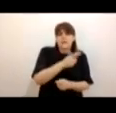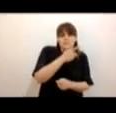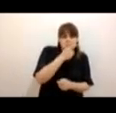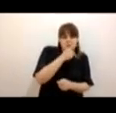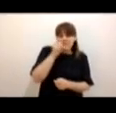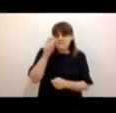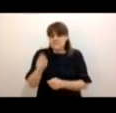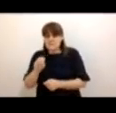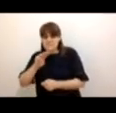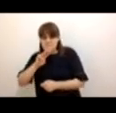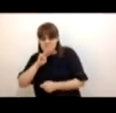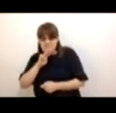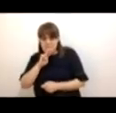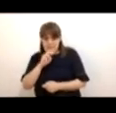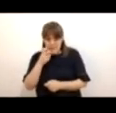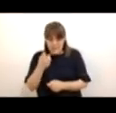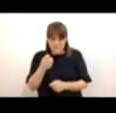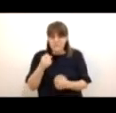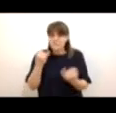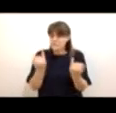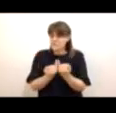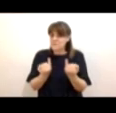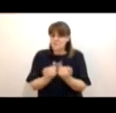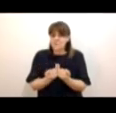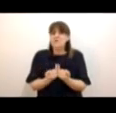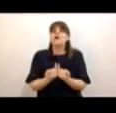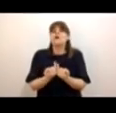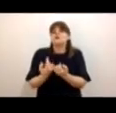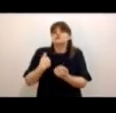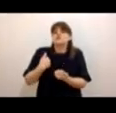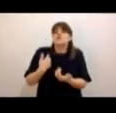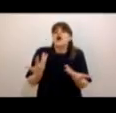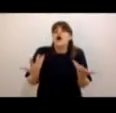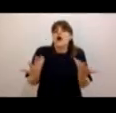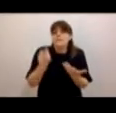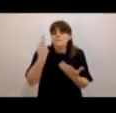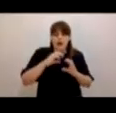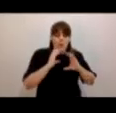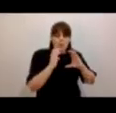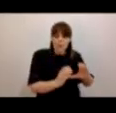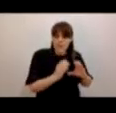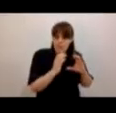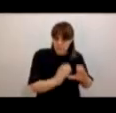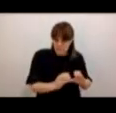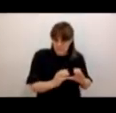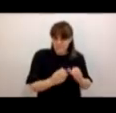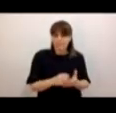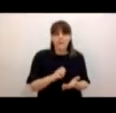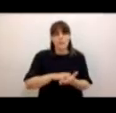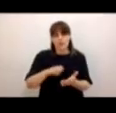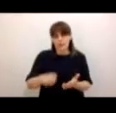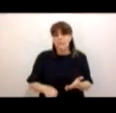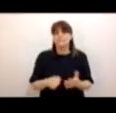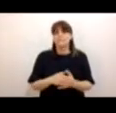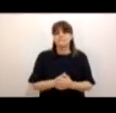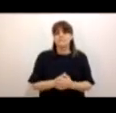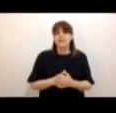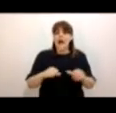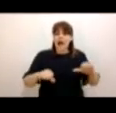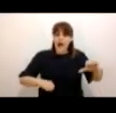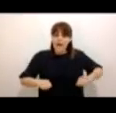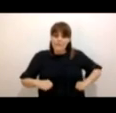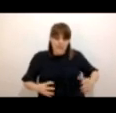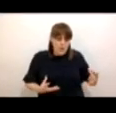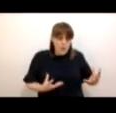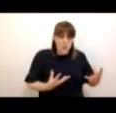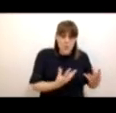impacta directamente en el tiempo que se le dedica a los niños y a las niñas en el tipo de actividades que se desempeñan con ellos es decir